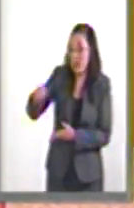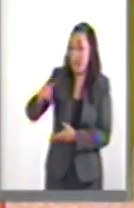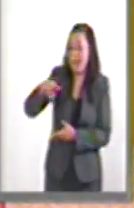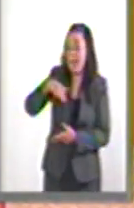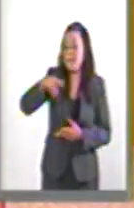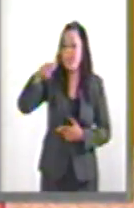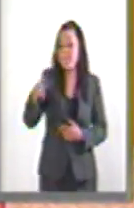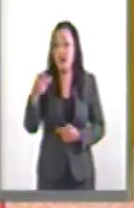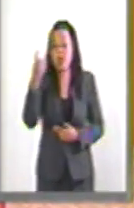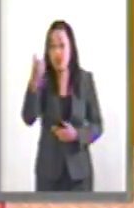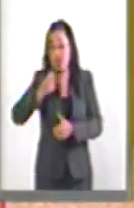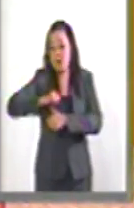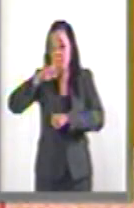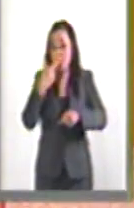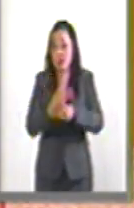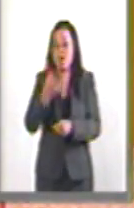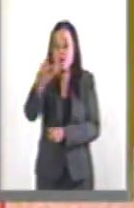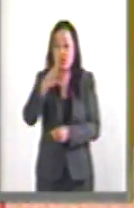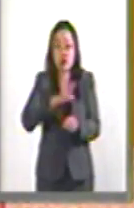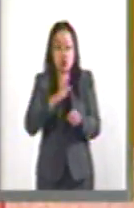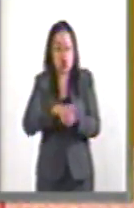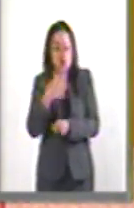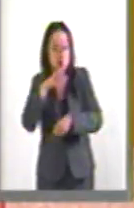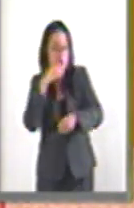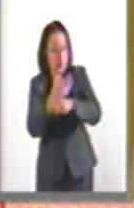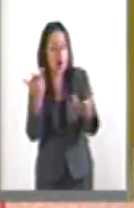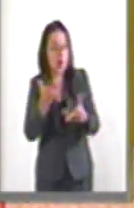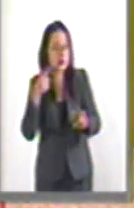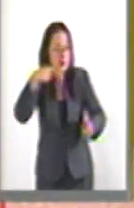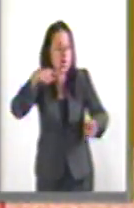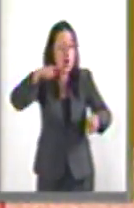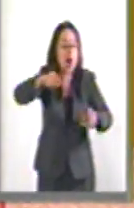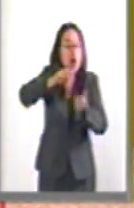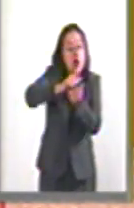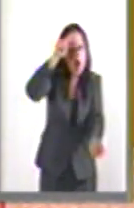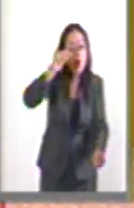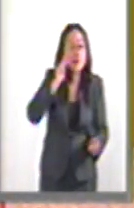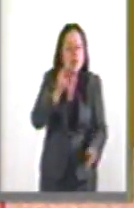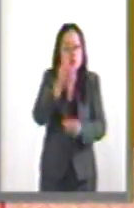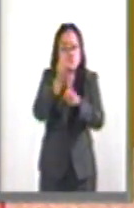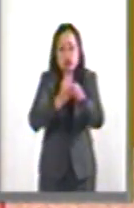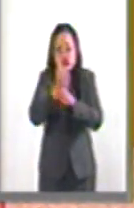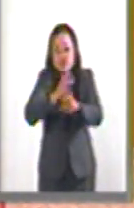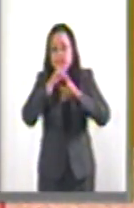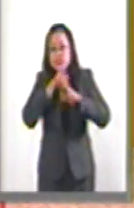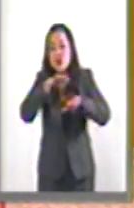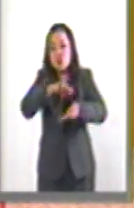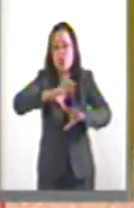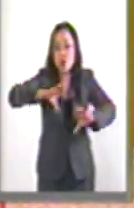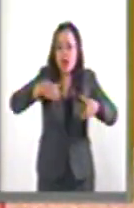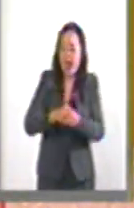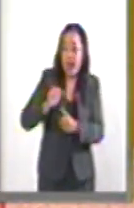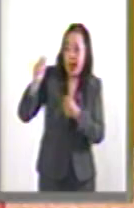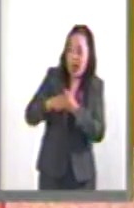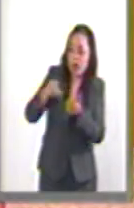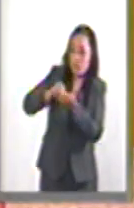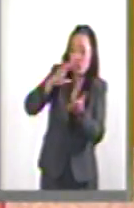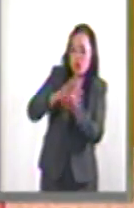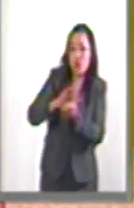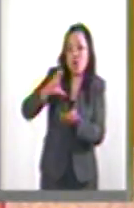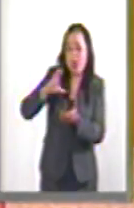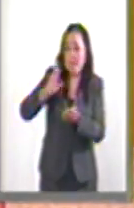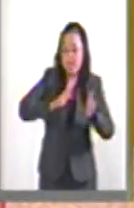Ministerio Público no es competente para conocer y resolver respecto a delitos previstos en el